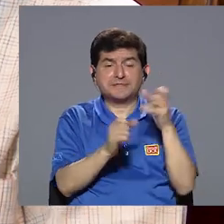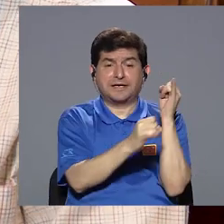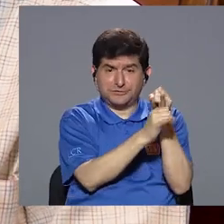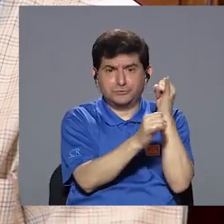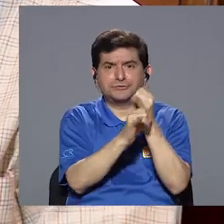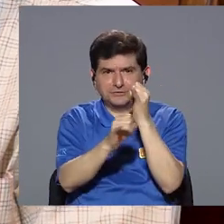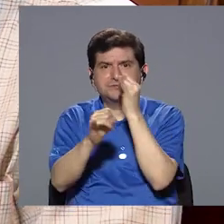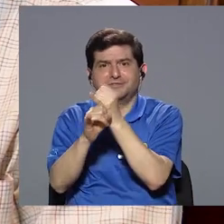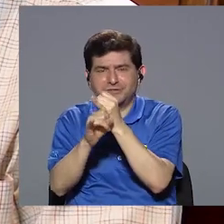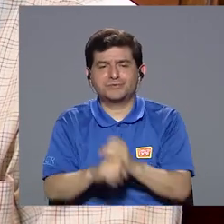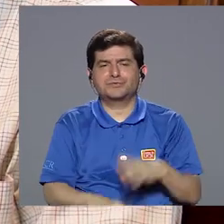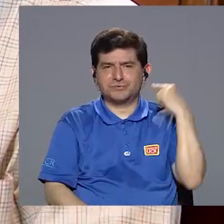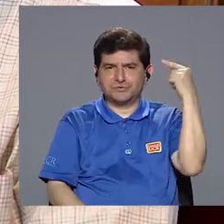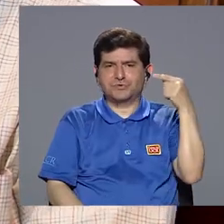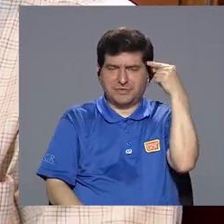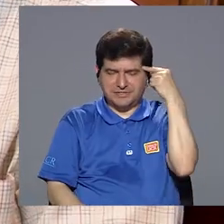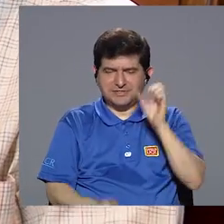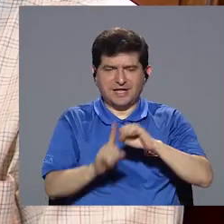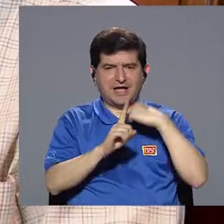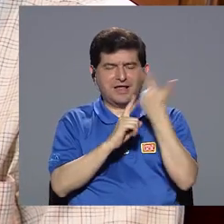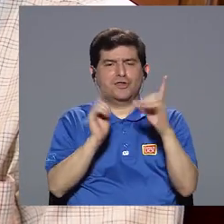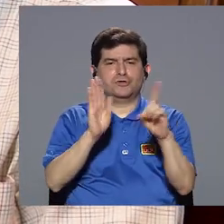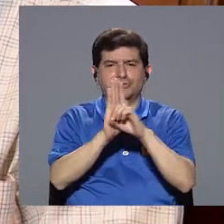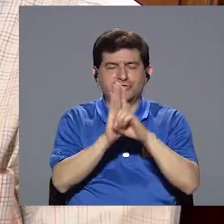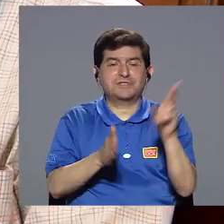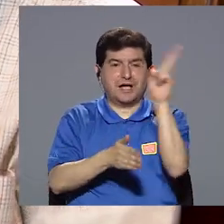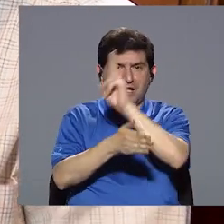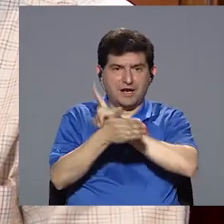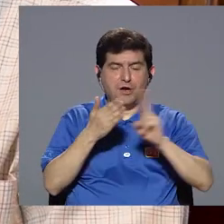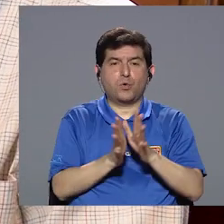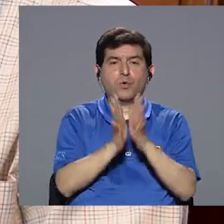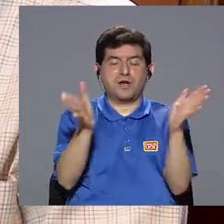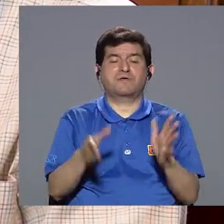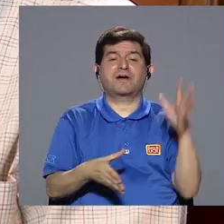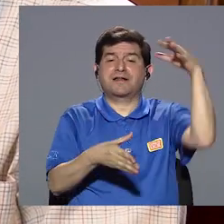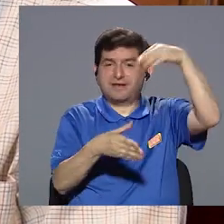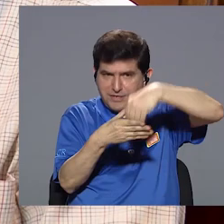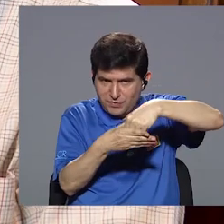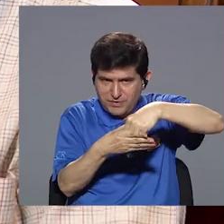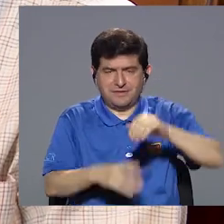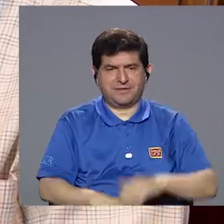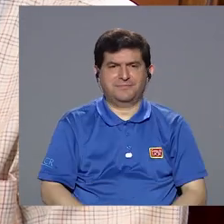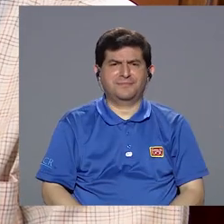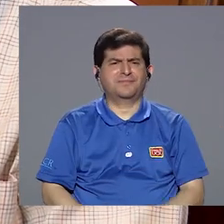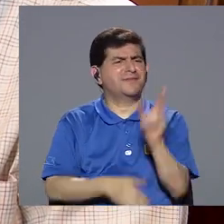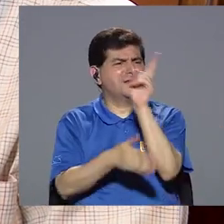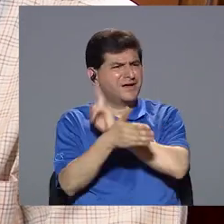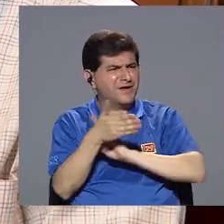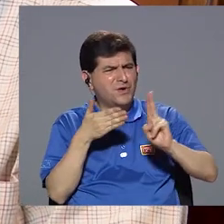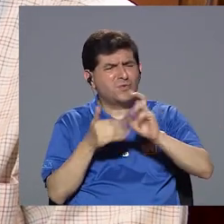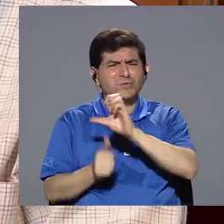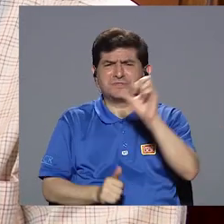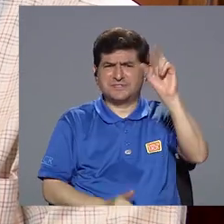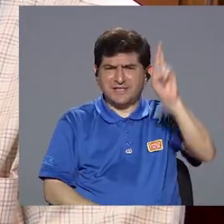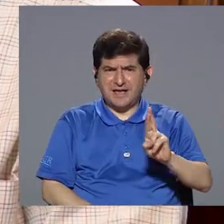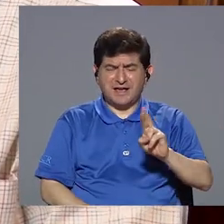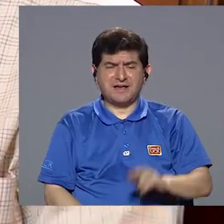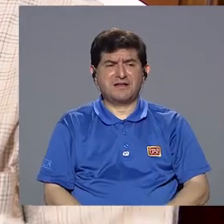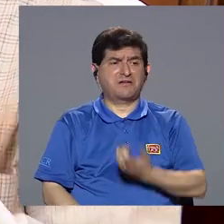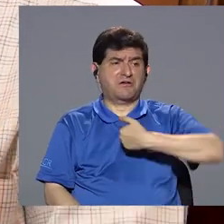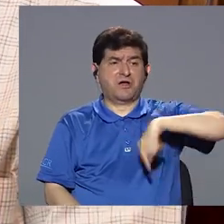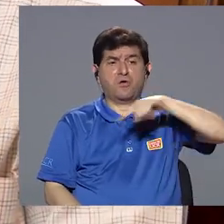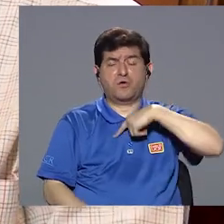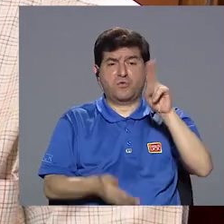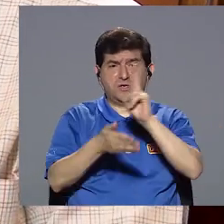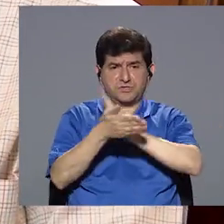precisamente por esas instituciones del estado social de derecho de las que las universidades públicas forman parte en toda la universidad de costa